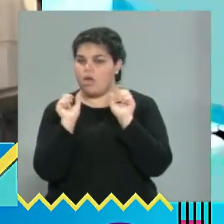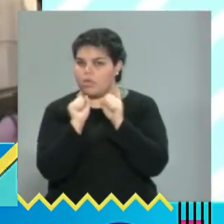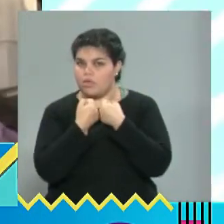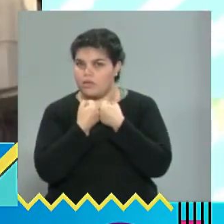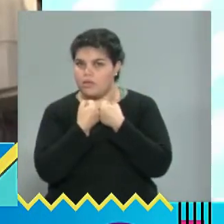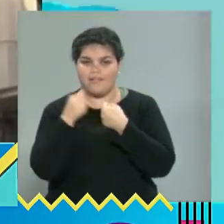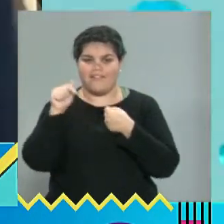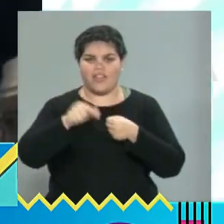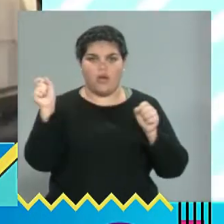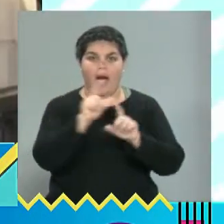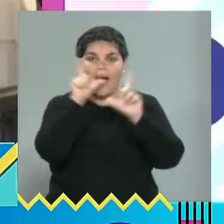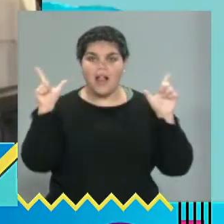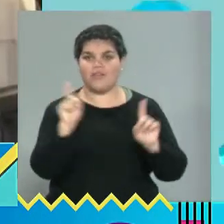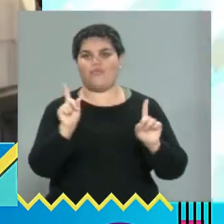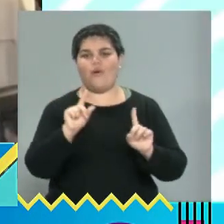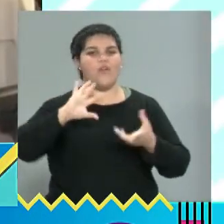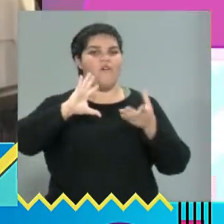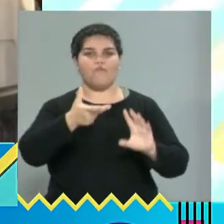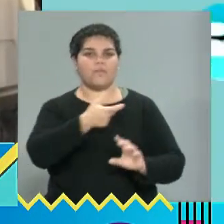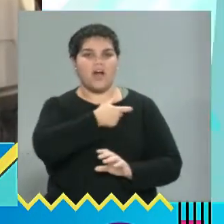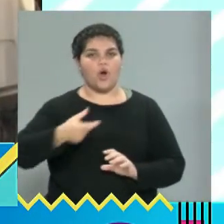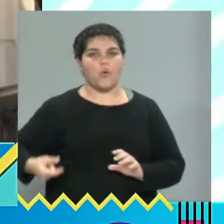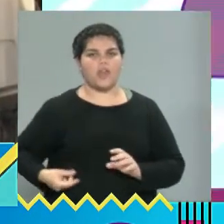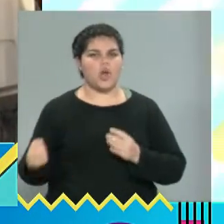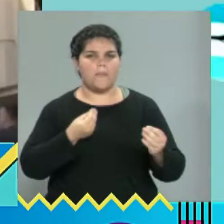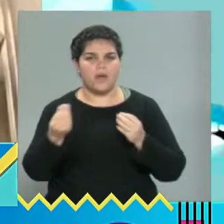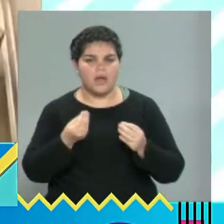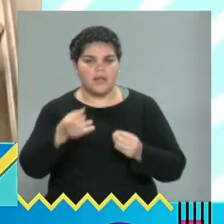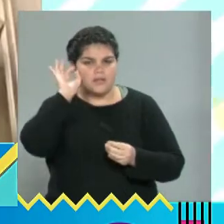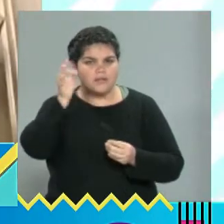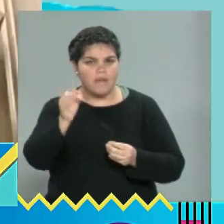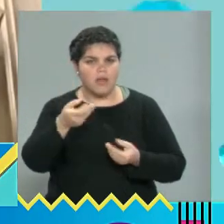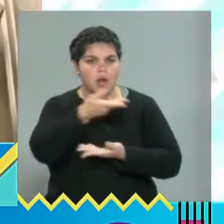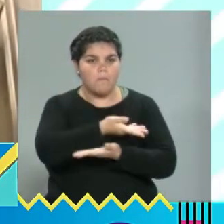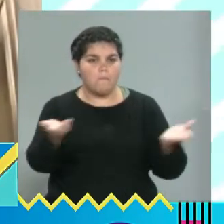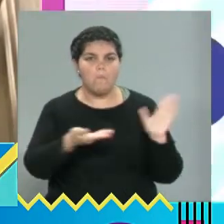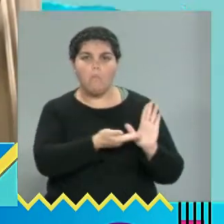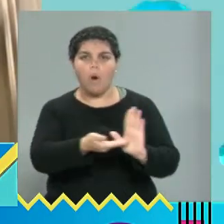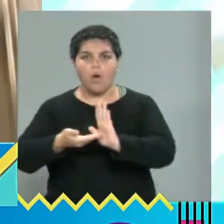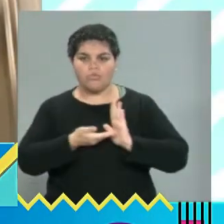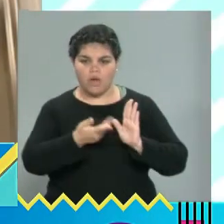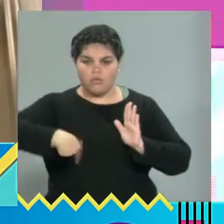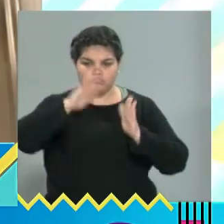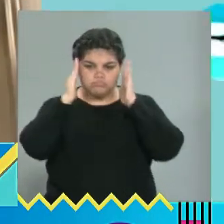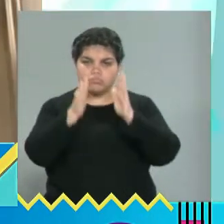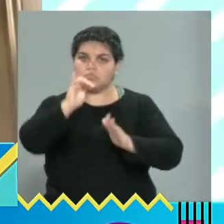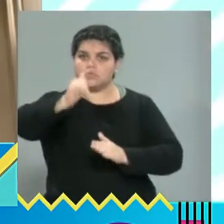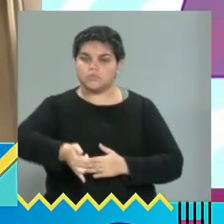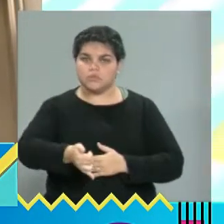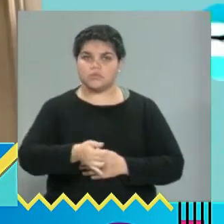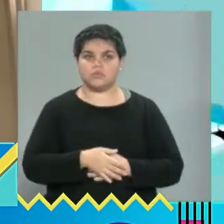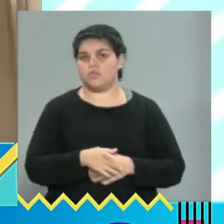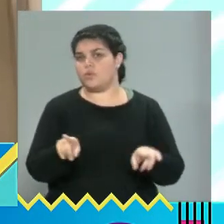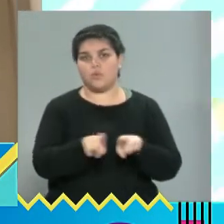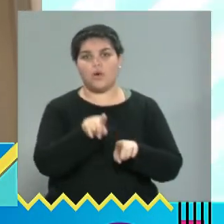un gesto del gobierno que está tratando de mostrar que se están abocando al problema, pero como dice Fede,